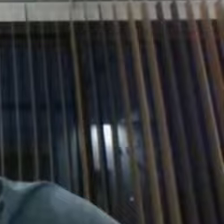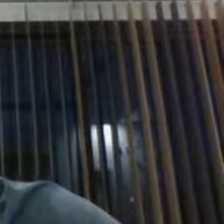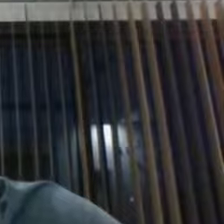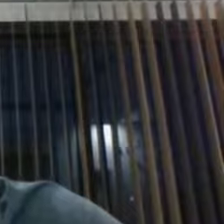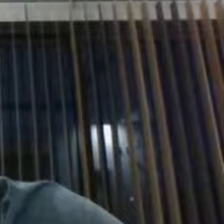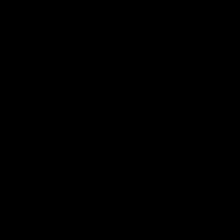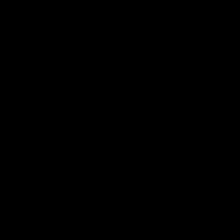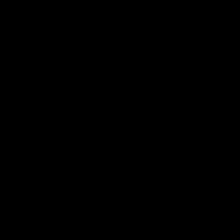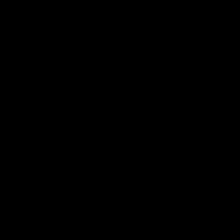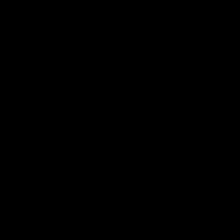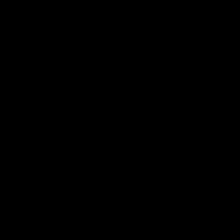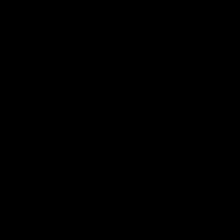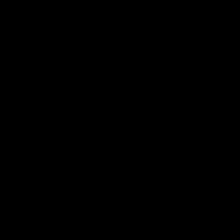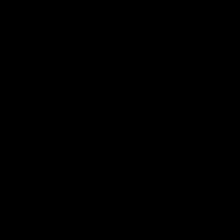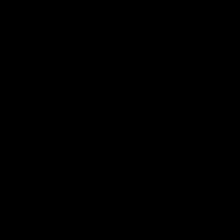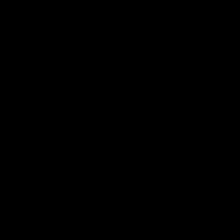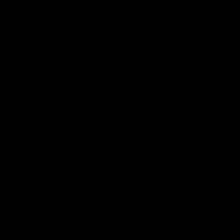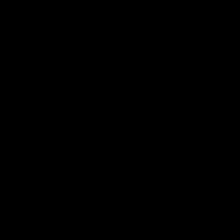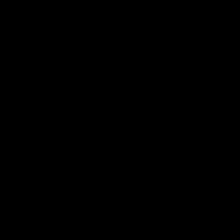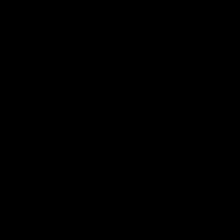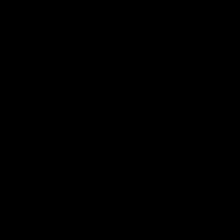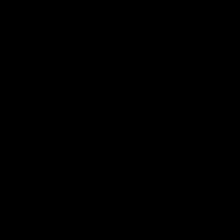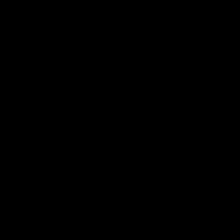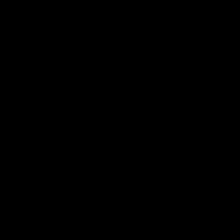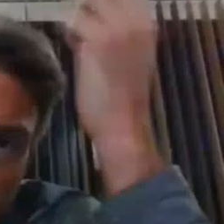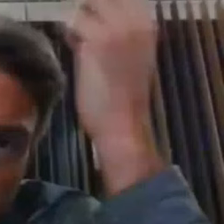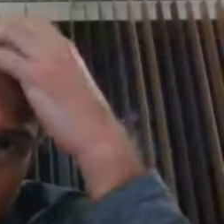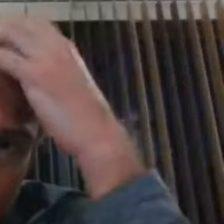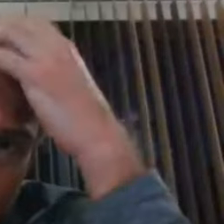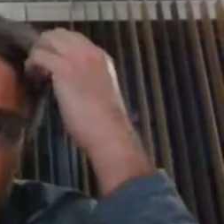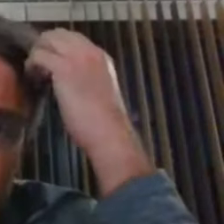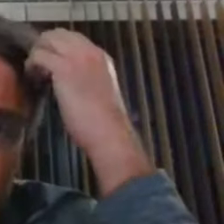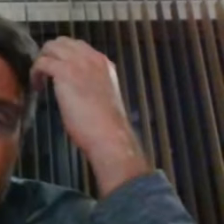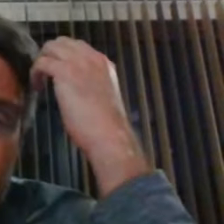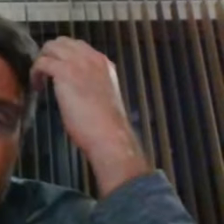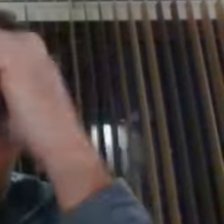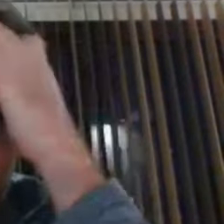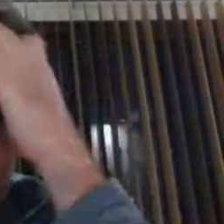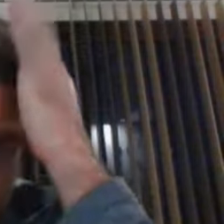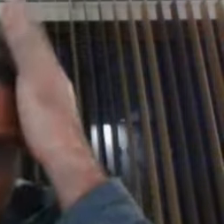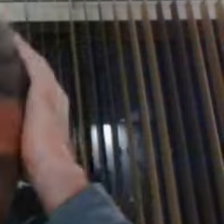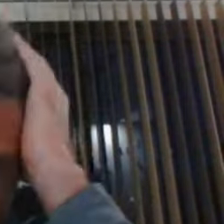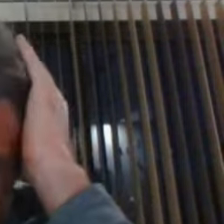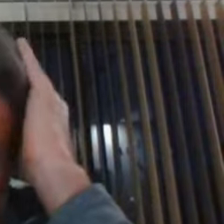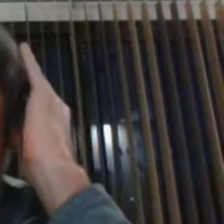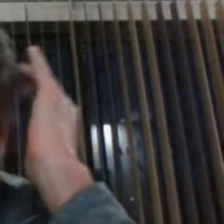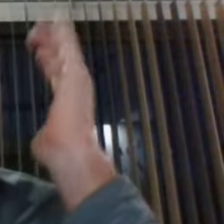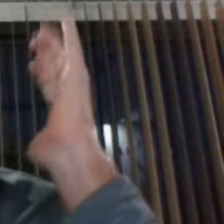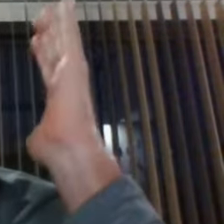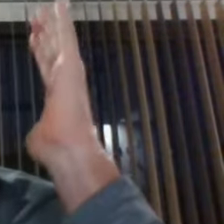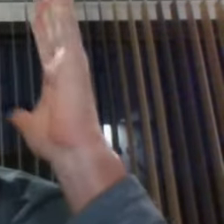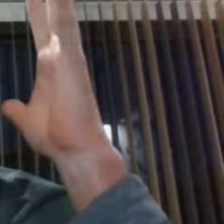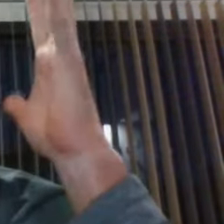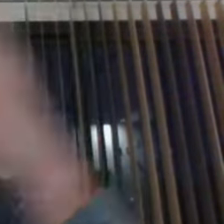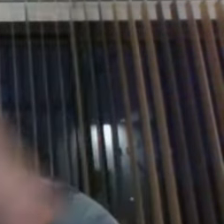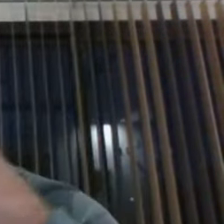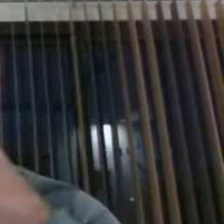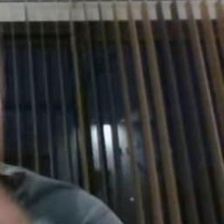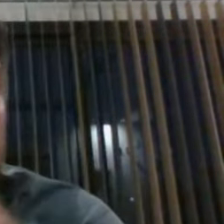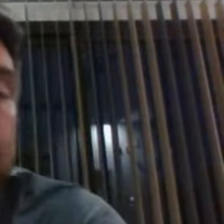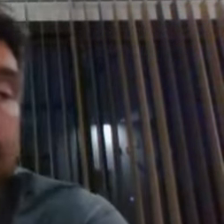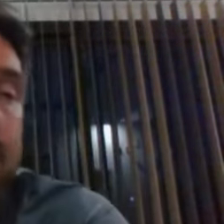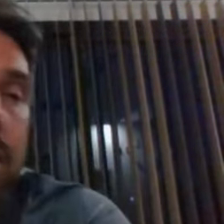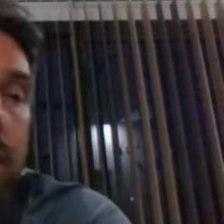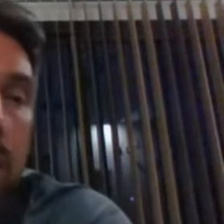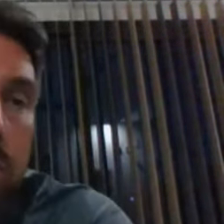¿Ese lo tienen? Bien, entonces también váyanlo haciendo para asociar todo lo que es lo